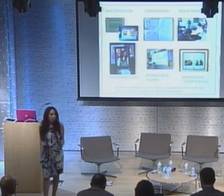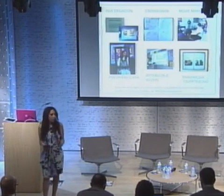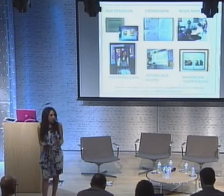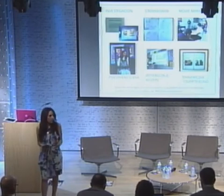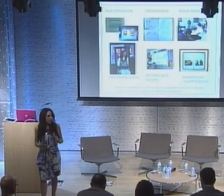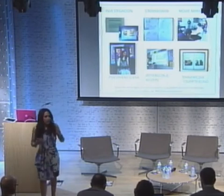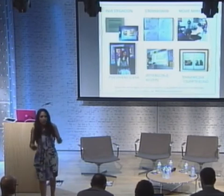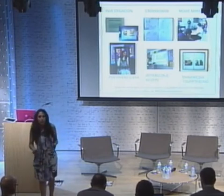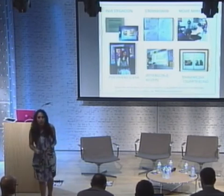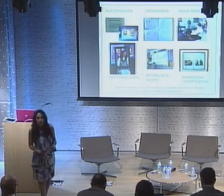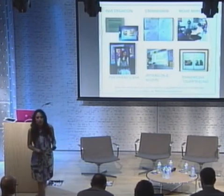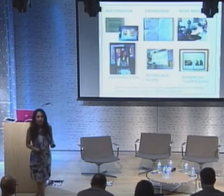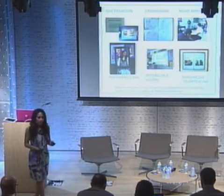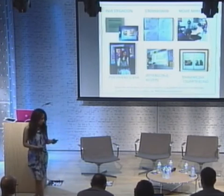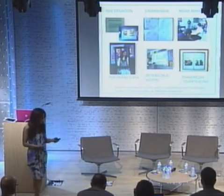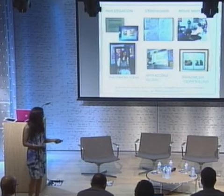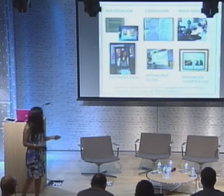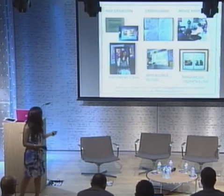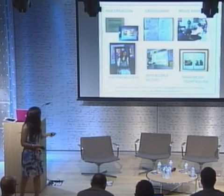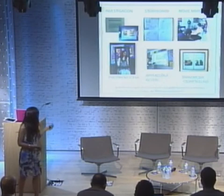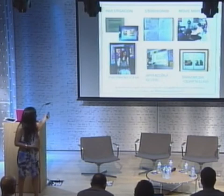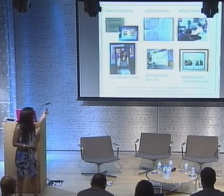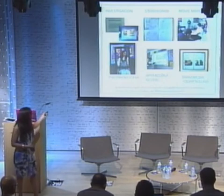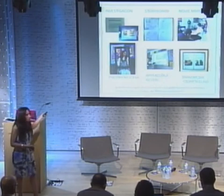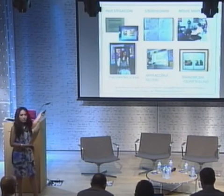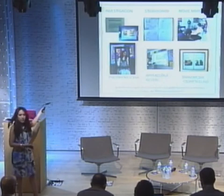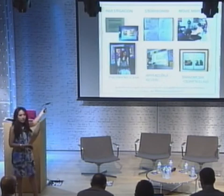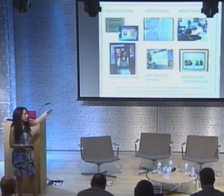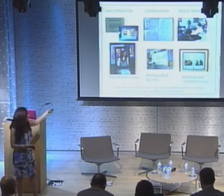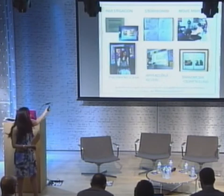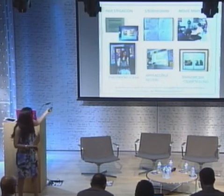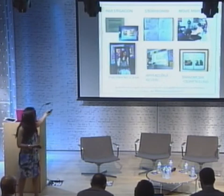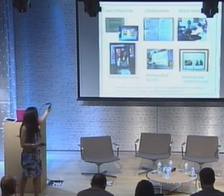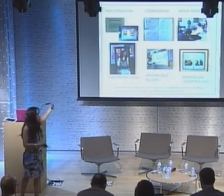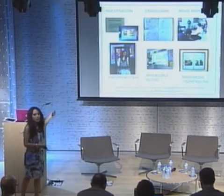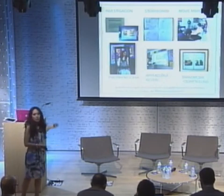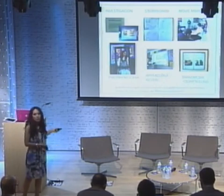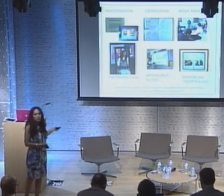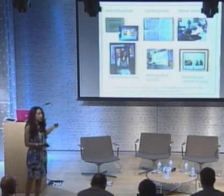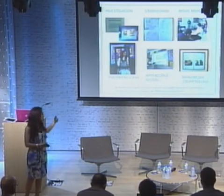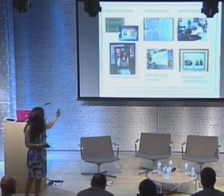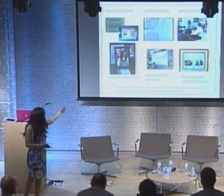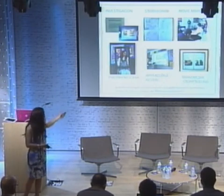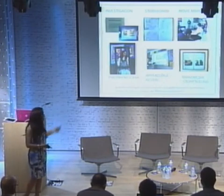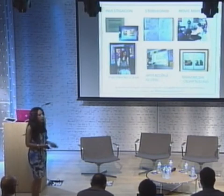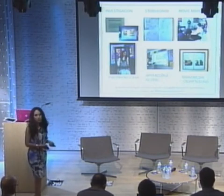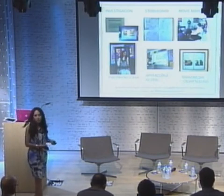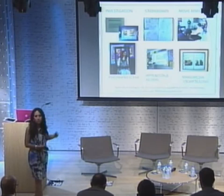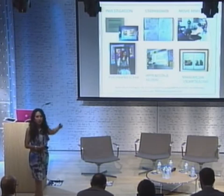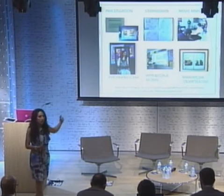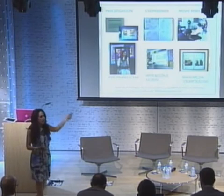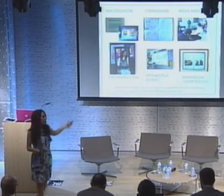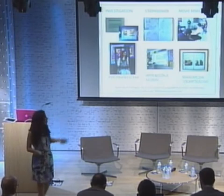de cómo realmente poder comunicarse creando una historia. En este ejemplo, bueno, cómo hacer una puesta en escena, cómo